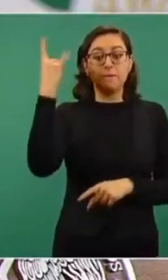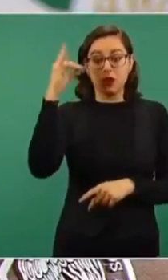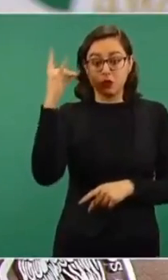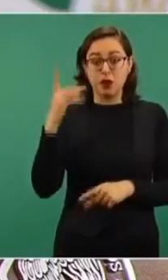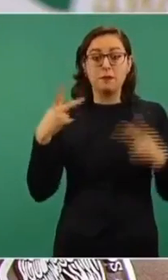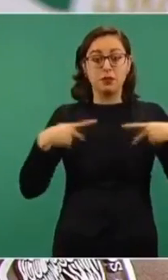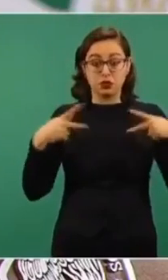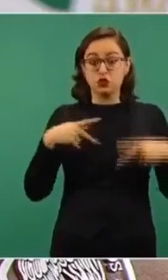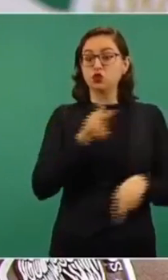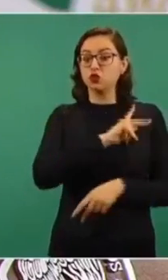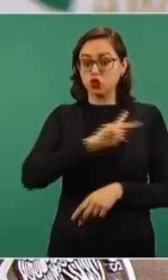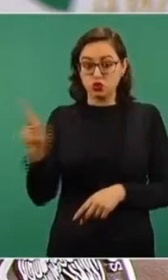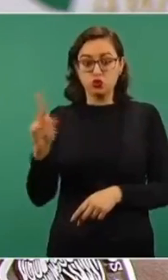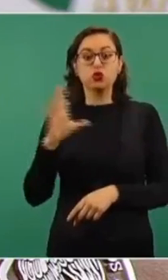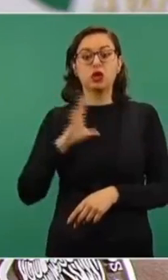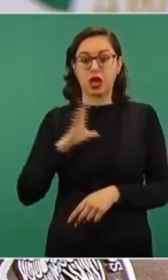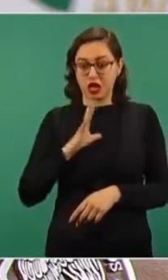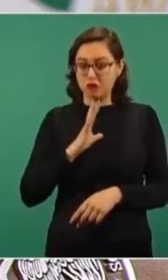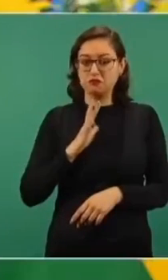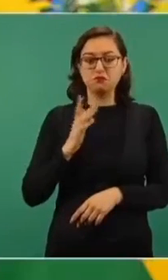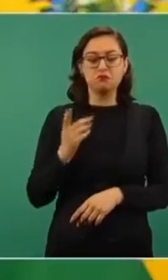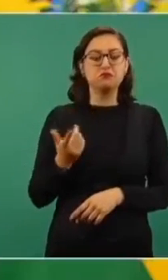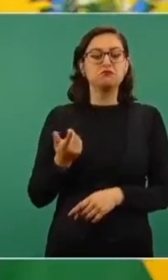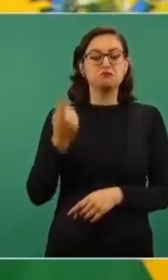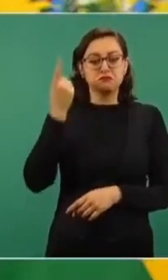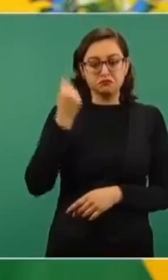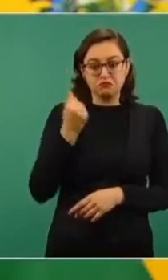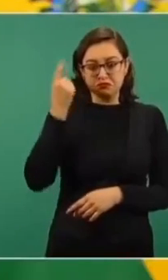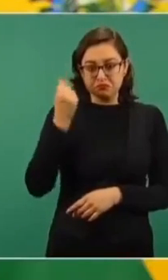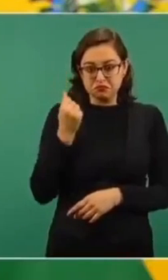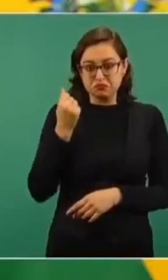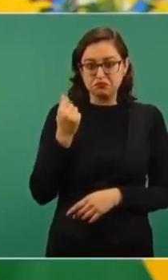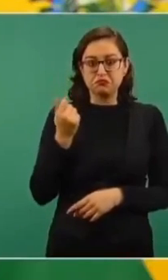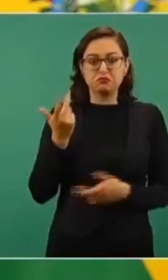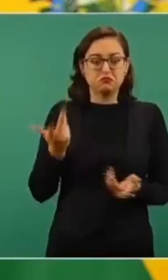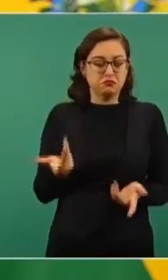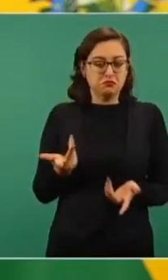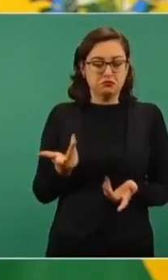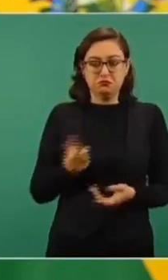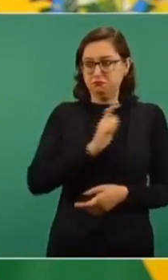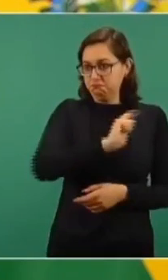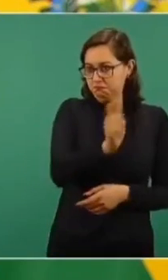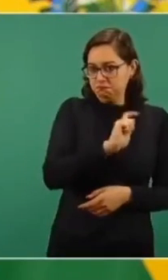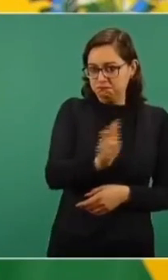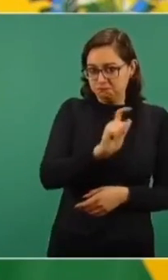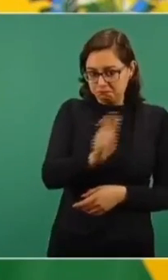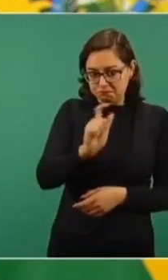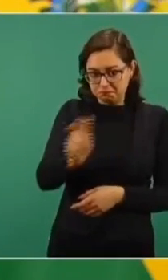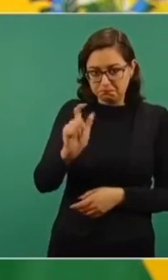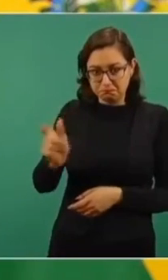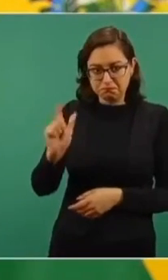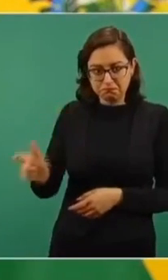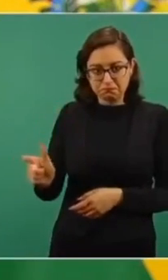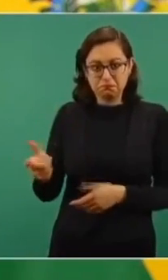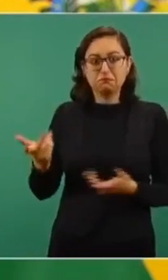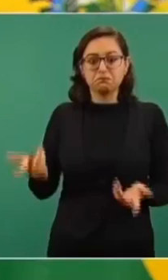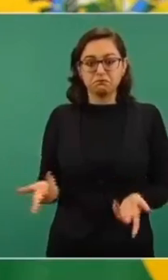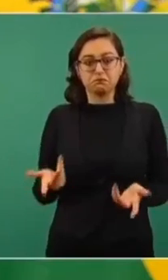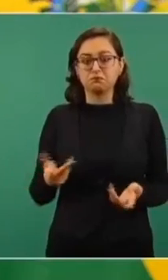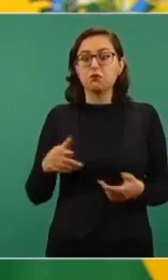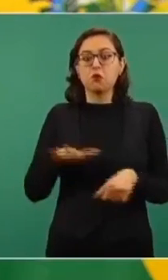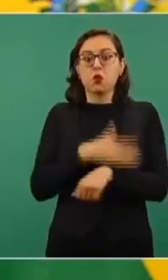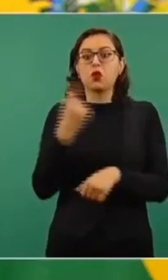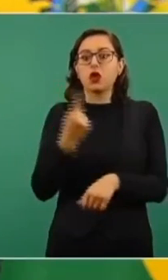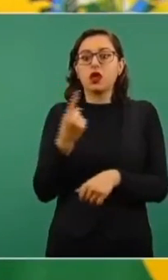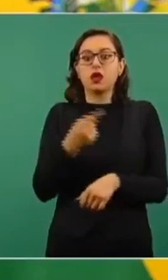una pensión que sale, una jubilación, no sé cómo la llaman ustedes acá, que sale de los recursos